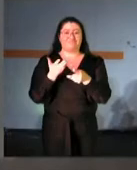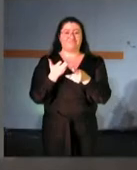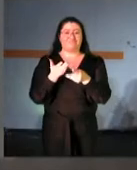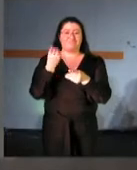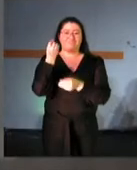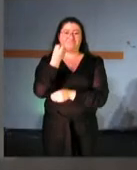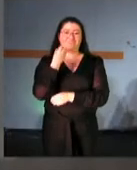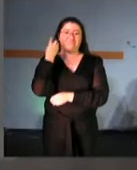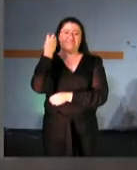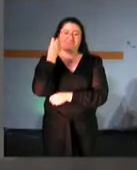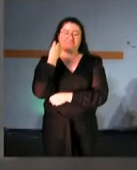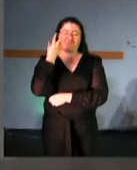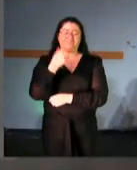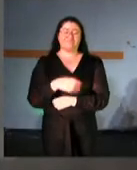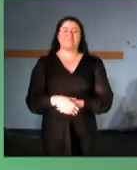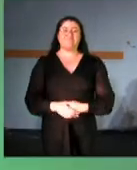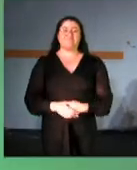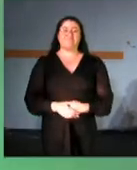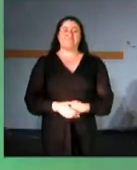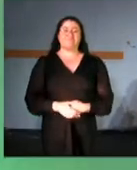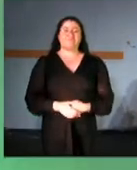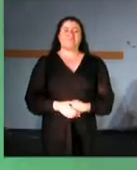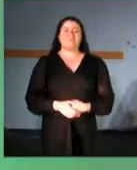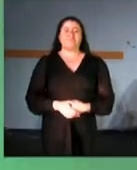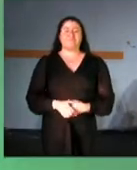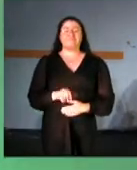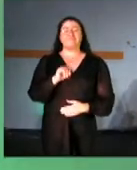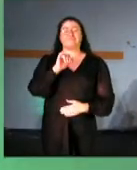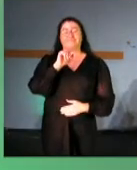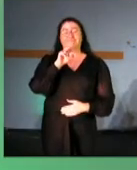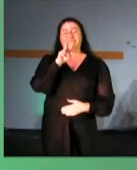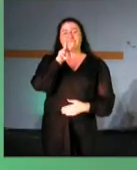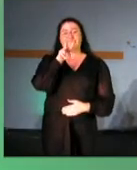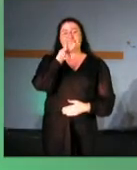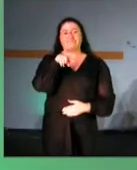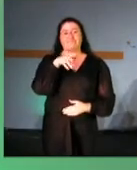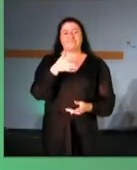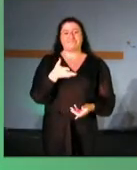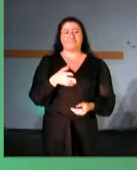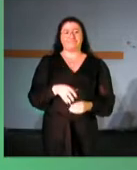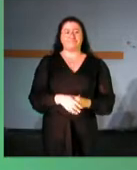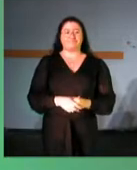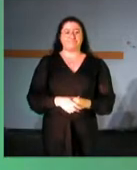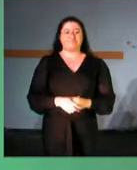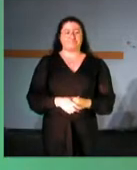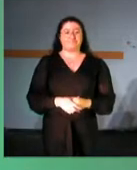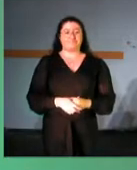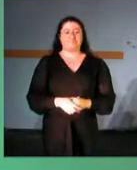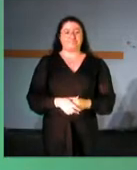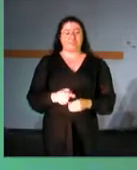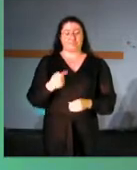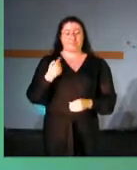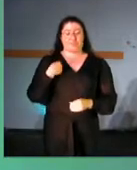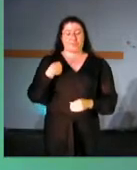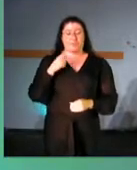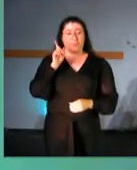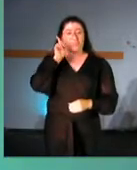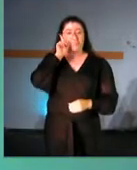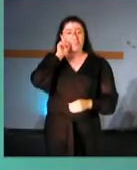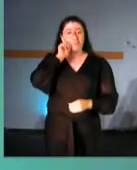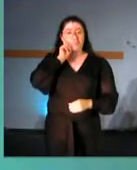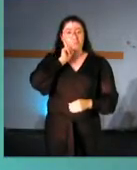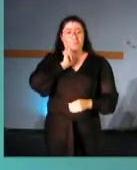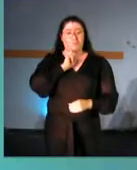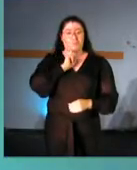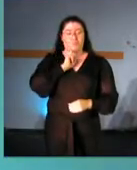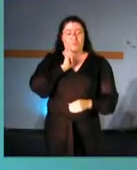Sí, la yo me considero como mujer, como parte